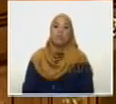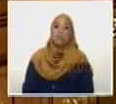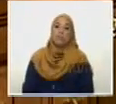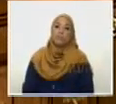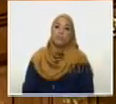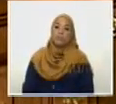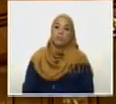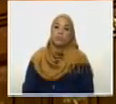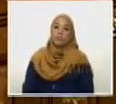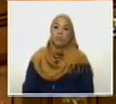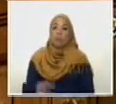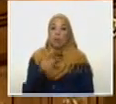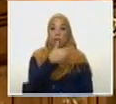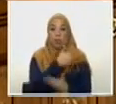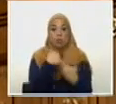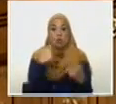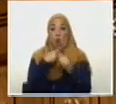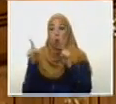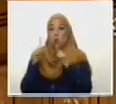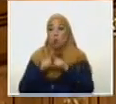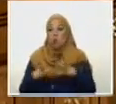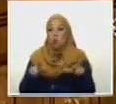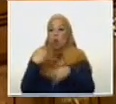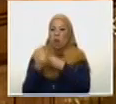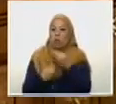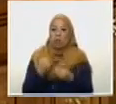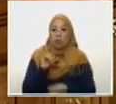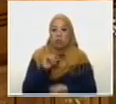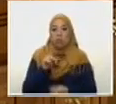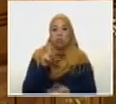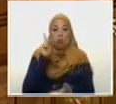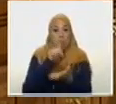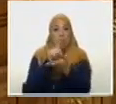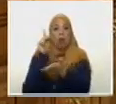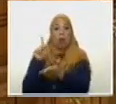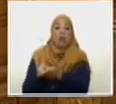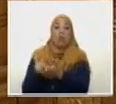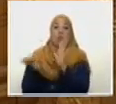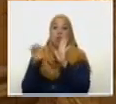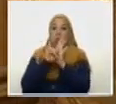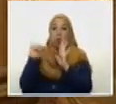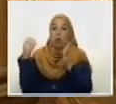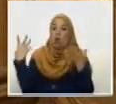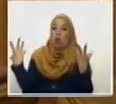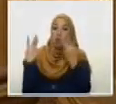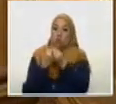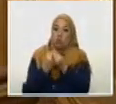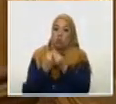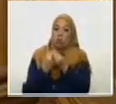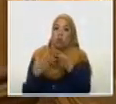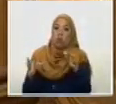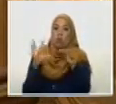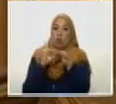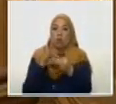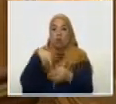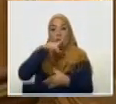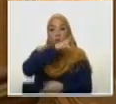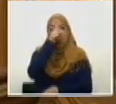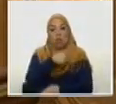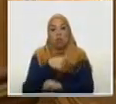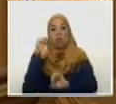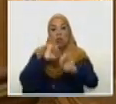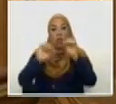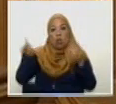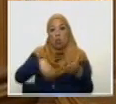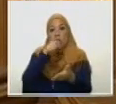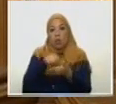Y si quieren buscarnos en otro escenario, estaremos allí constituidos y agrupados en las unidades populares de defensa